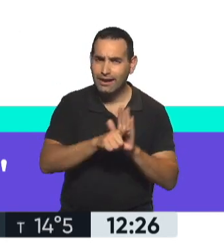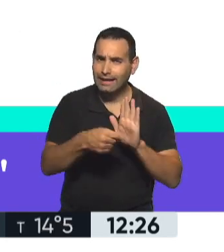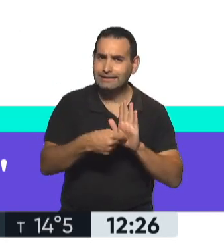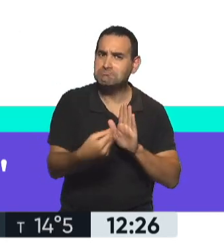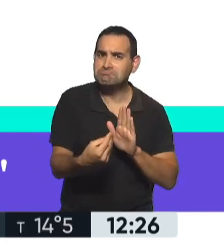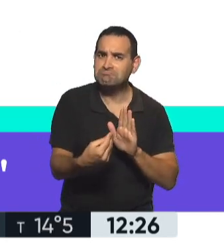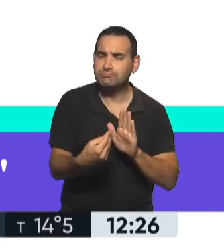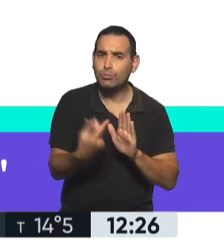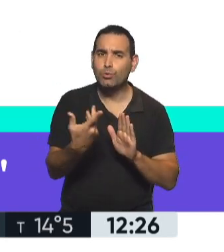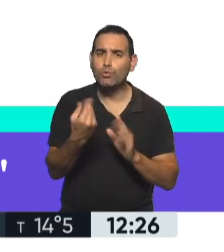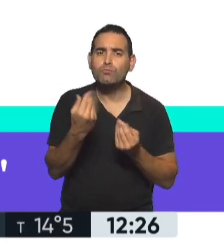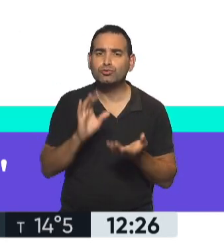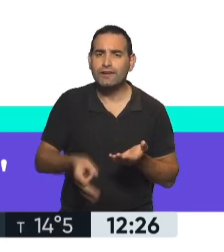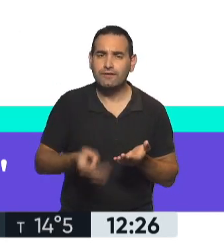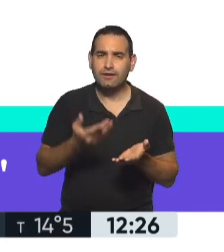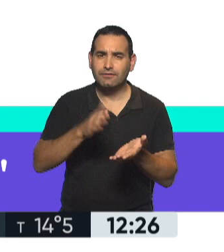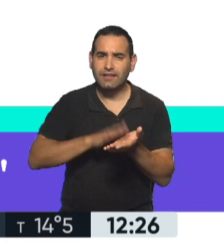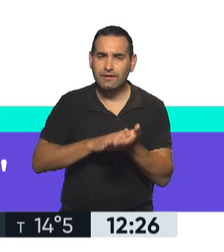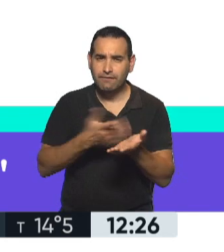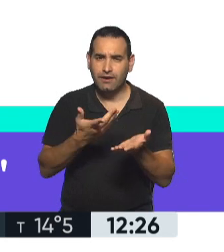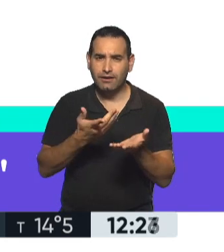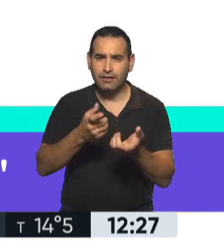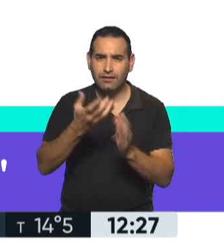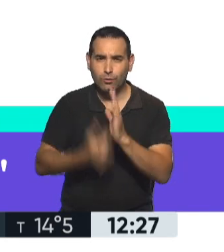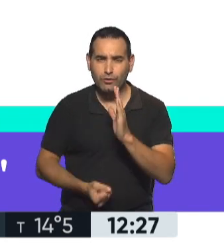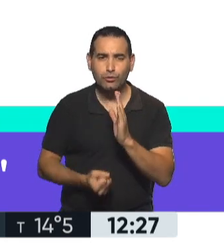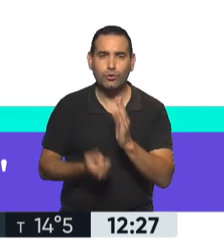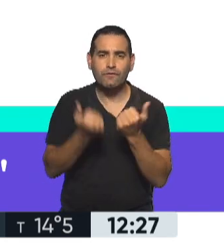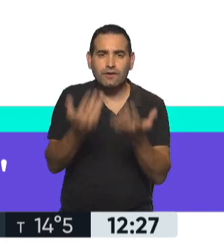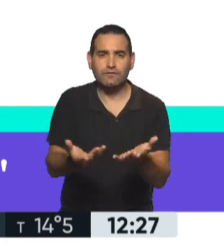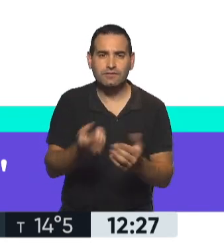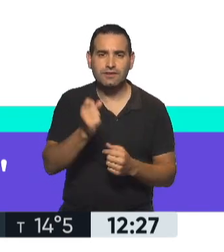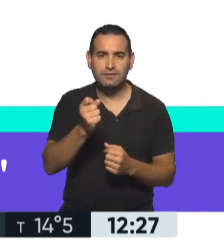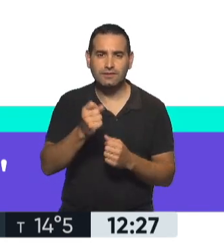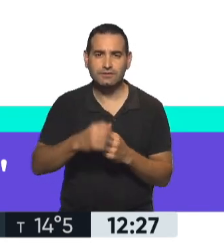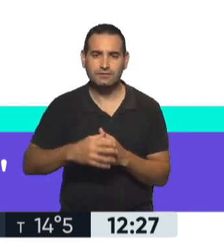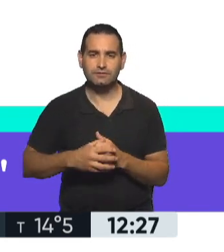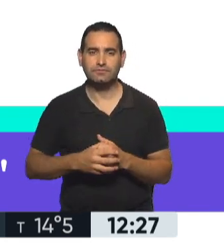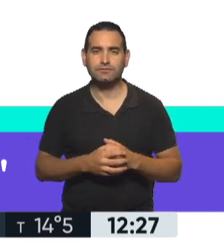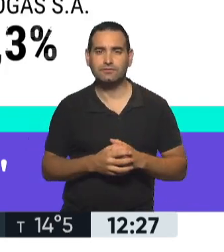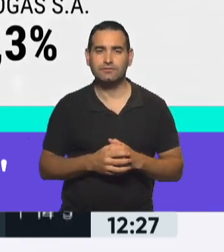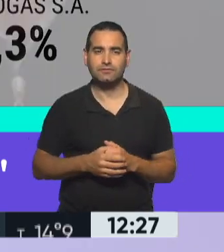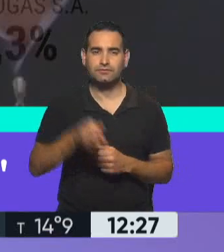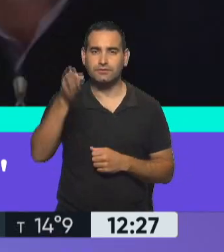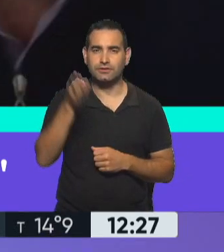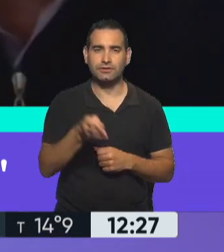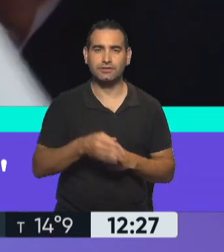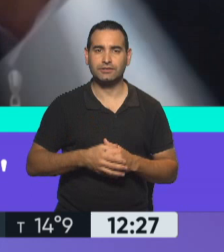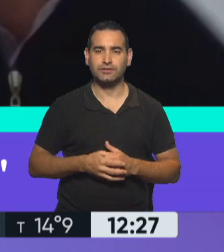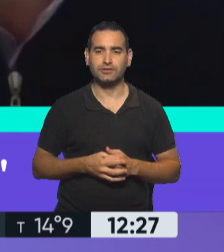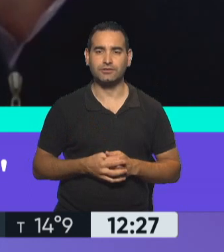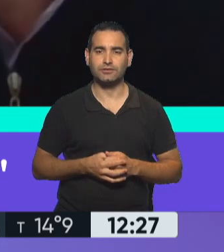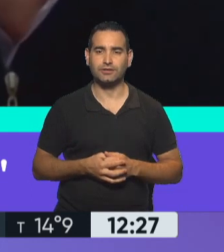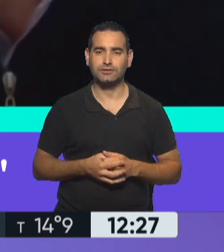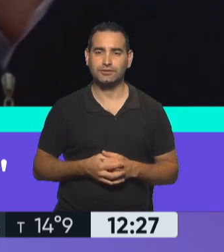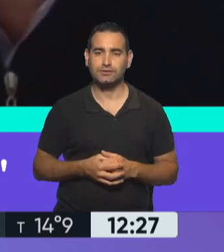establecer esa tarifa diferencial? ¿A quiénes va a beneficiar y en qué porcentajes?